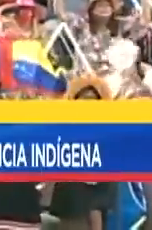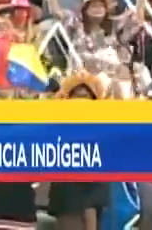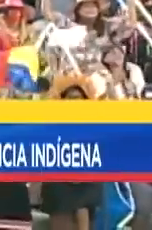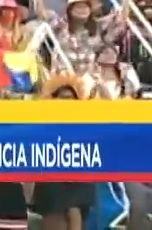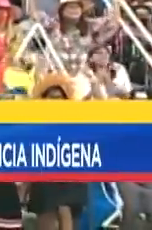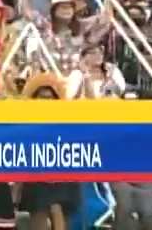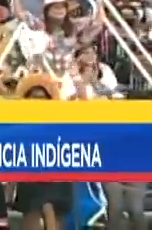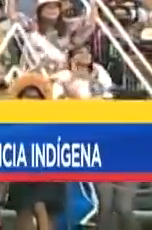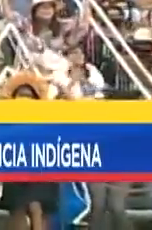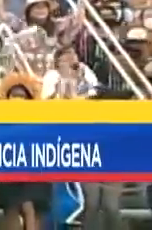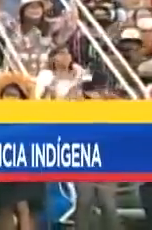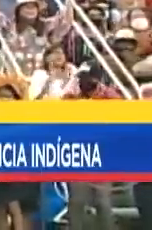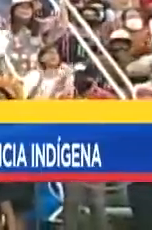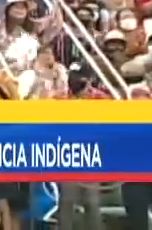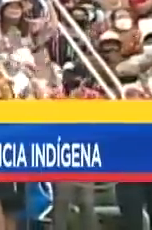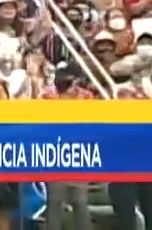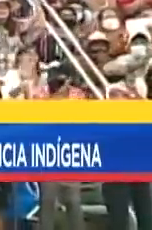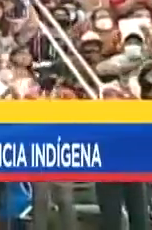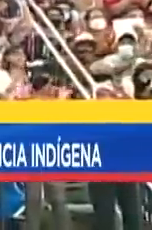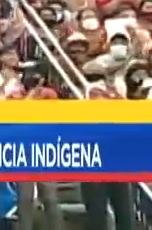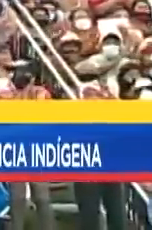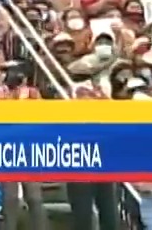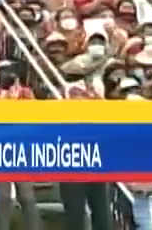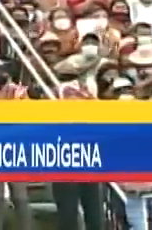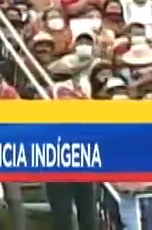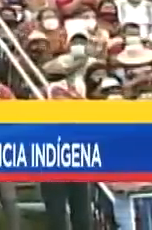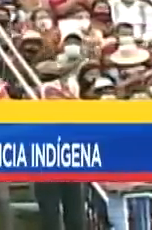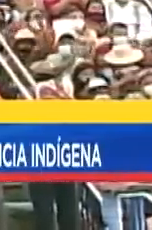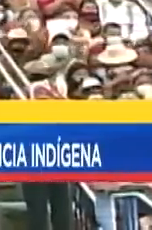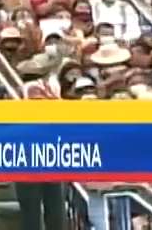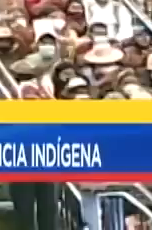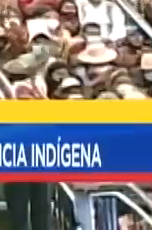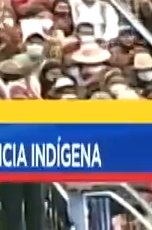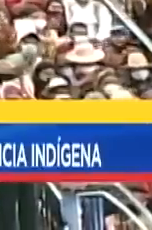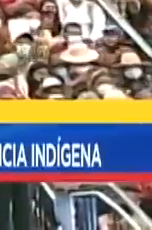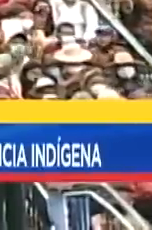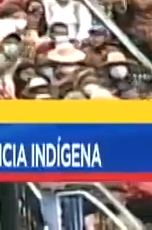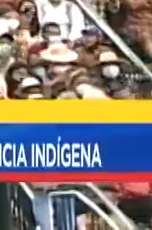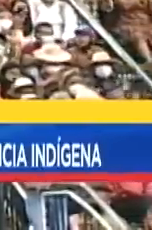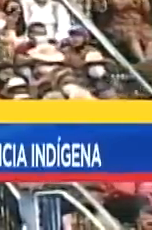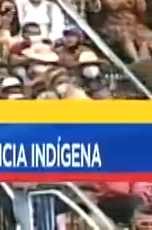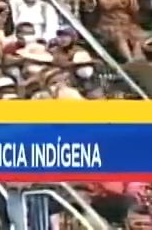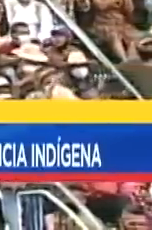él estamos aquí y gracias a usted, señor presidente,